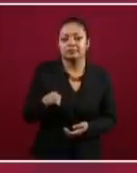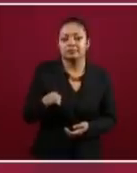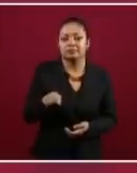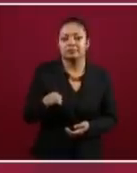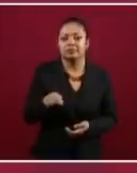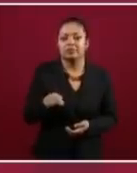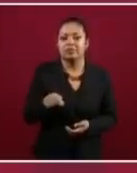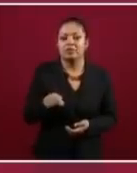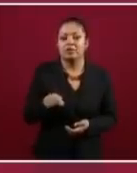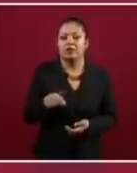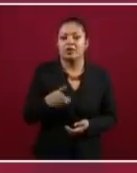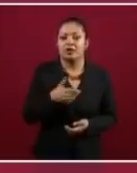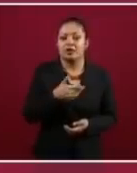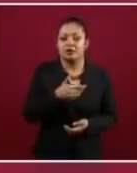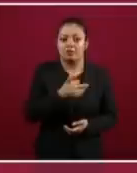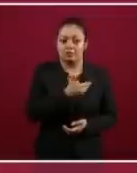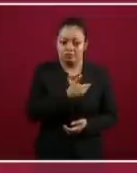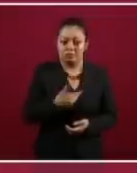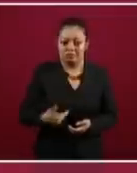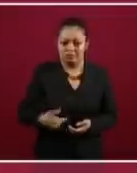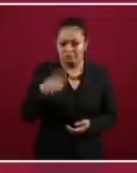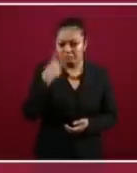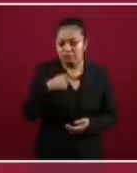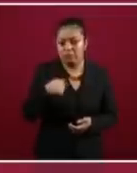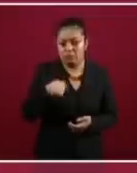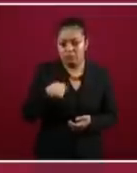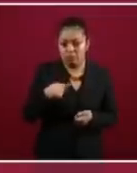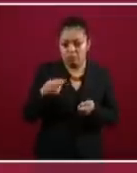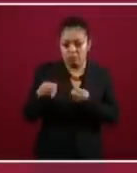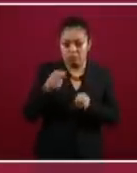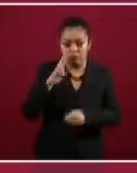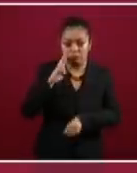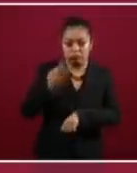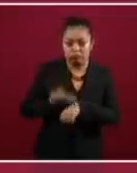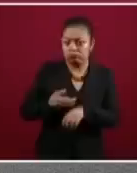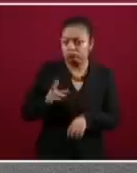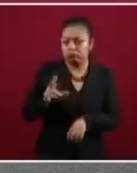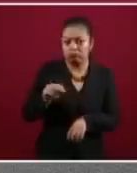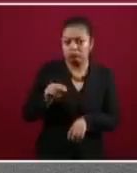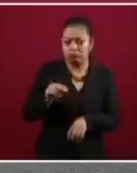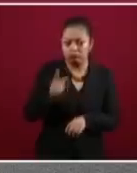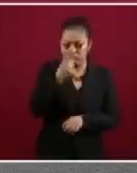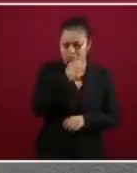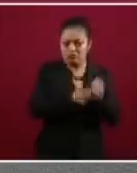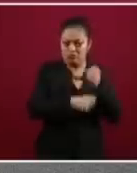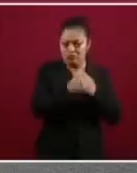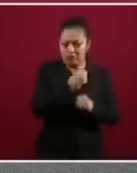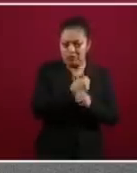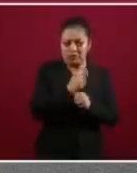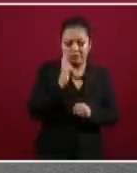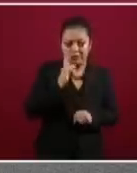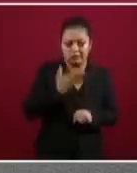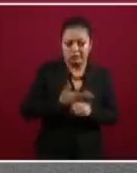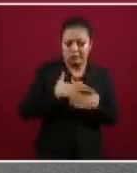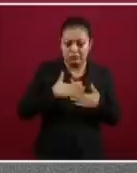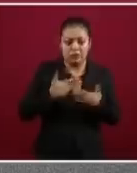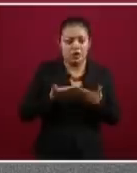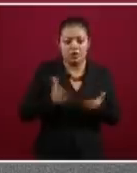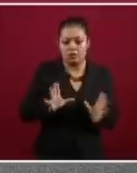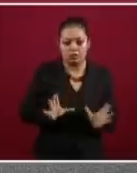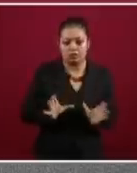la Presidencia de la República no va a manejar, como el año pasado,